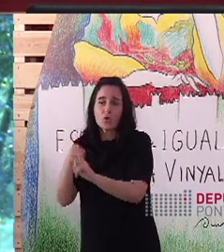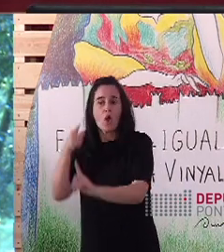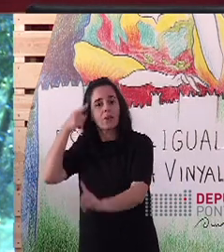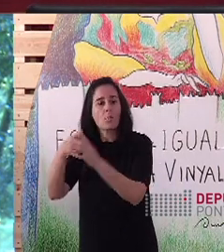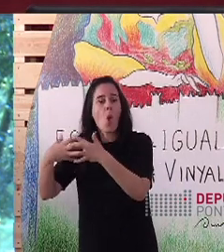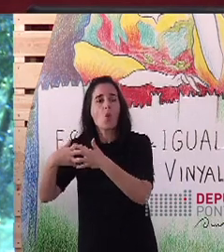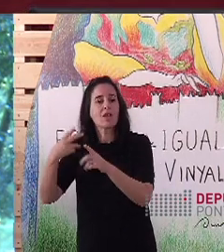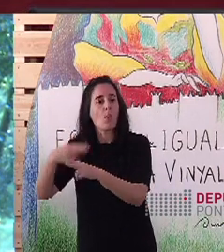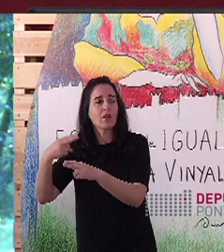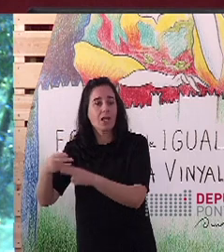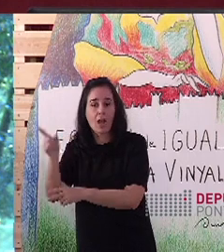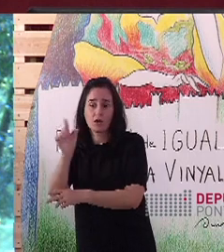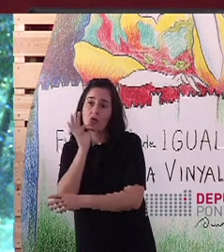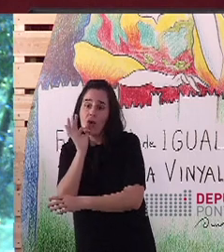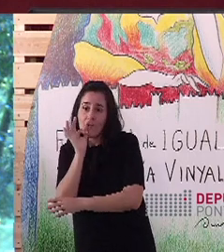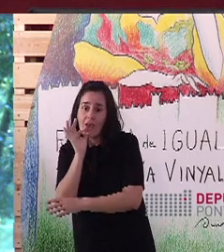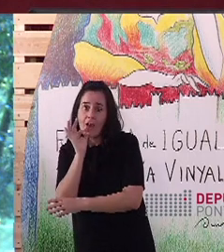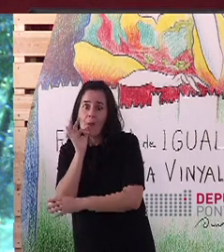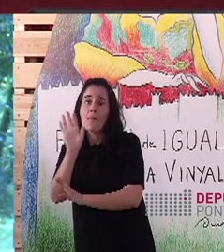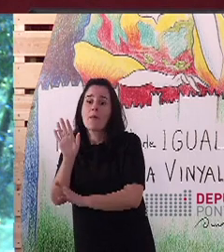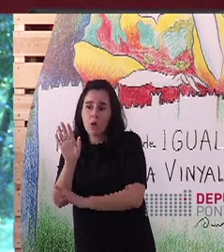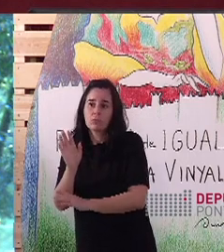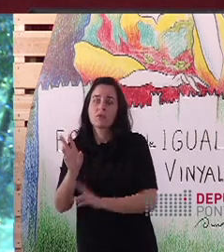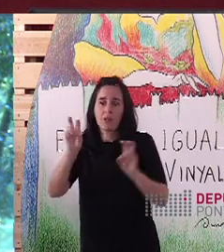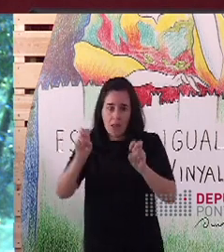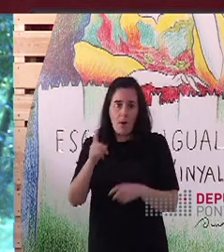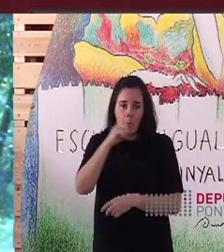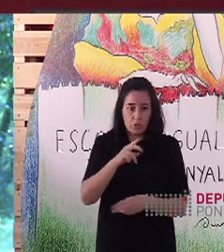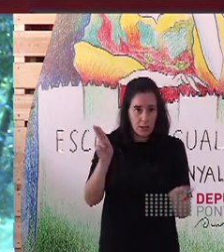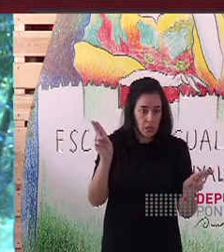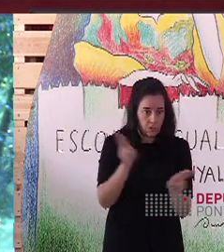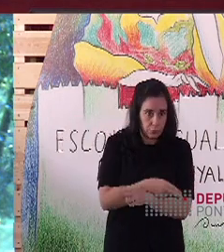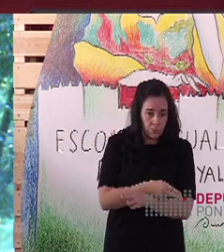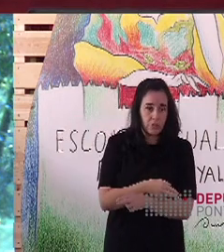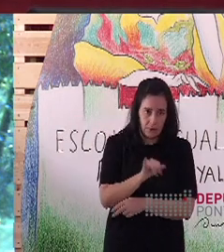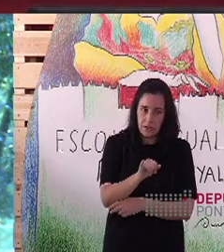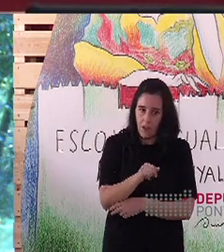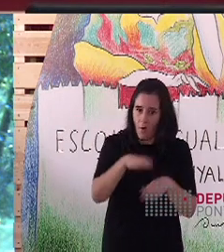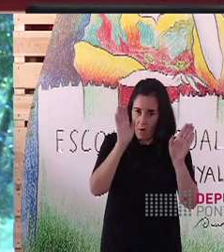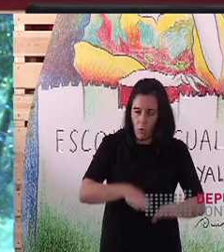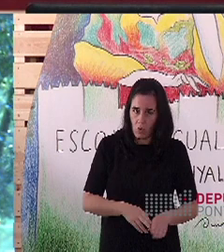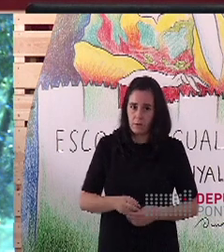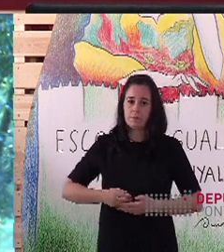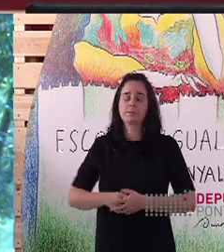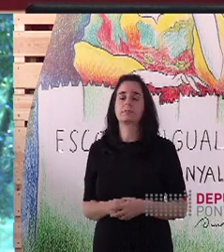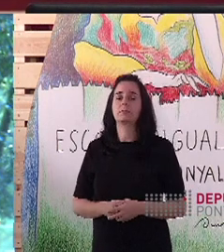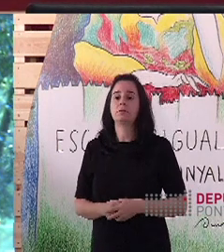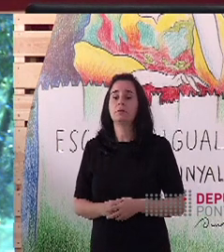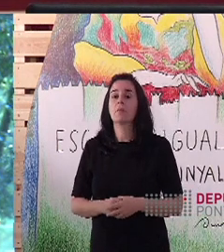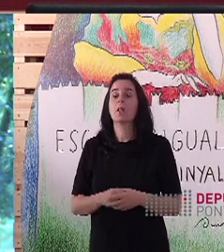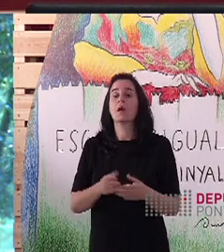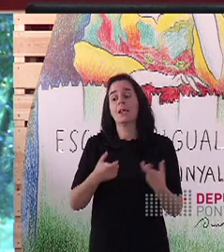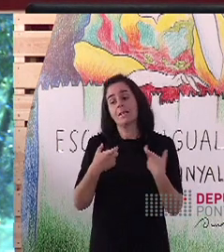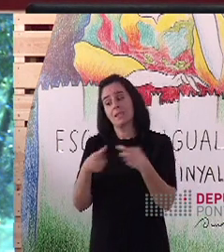esencial, no quiere decir que no sean abolicionistas. El otro sector, a mi juicio, yo sé que esto es debatible y habrá